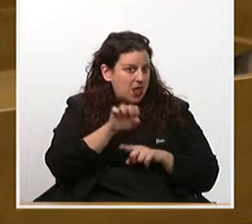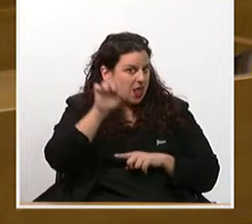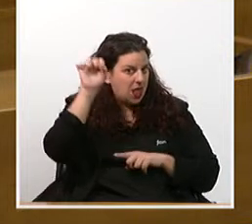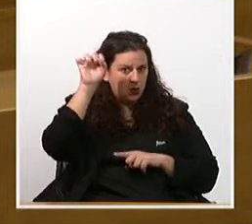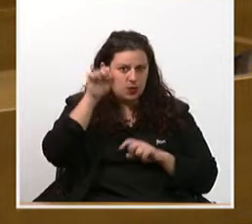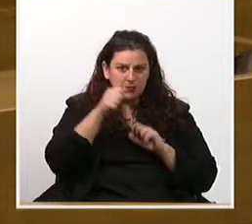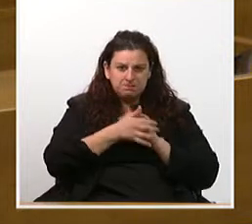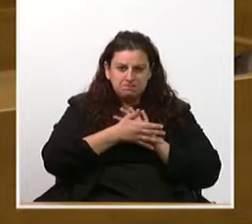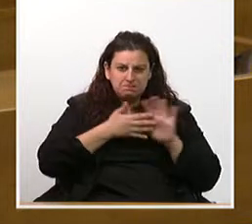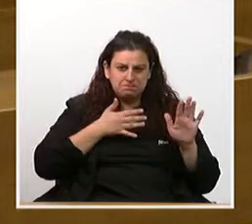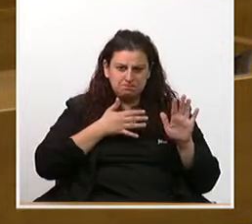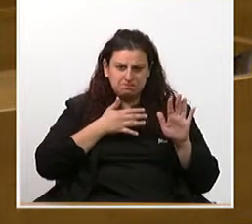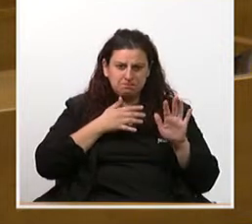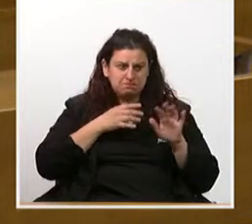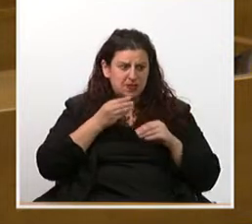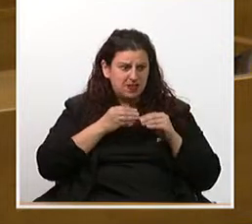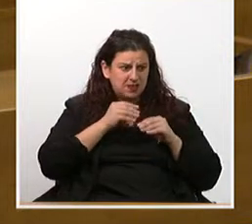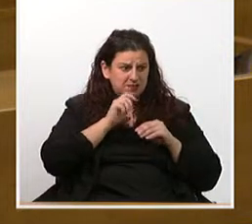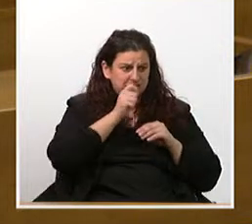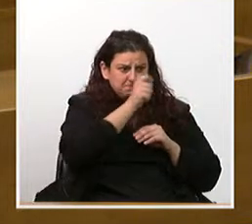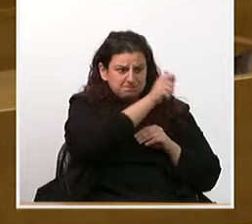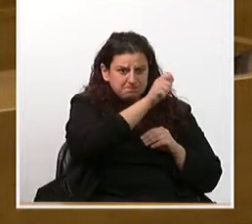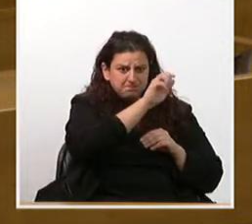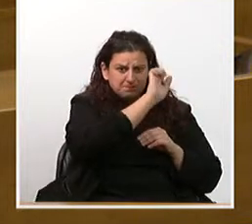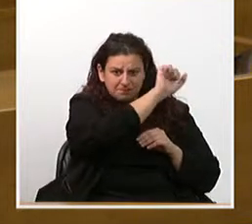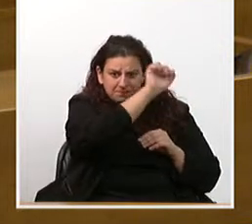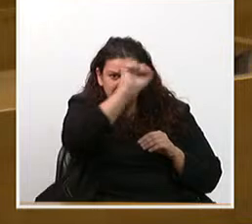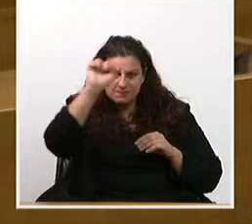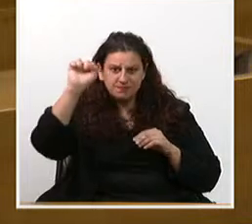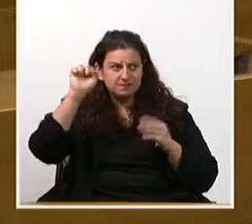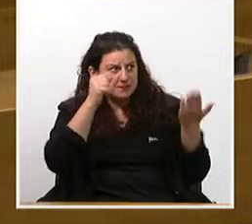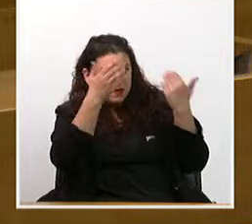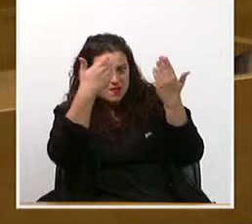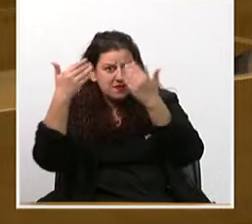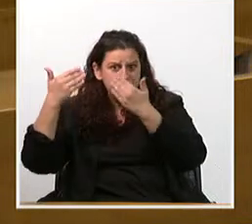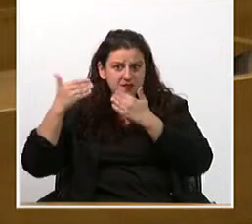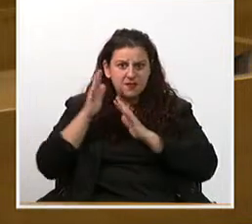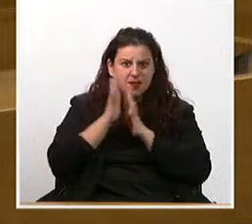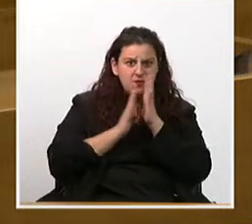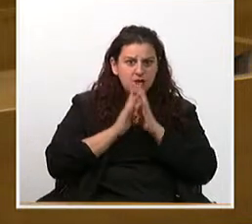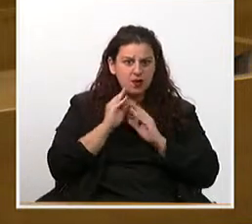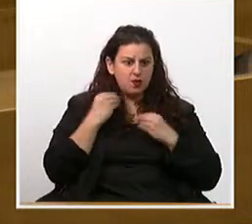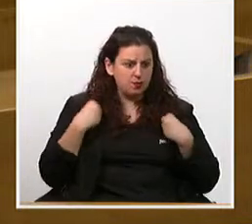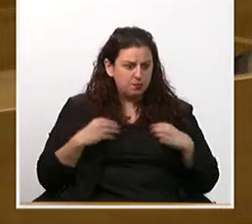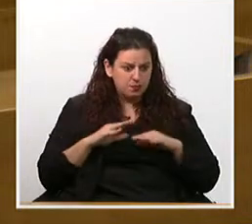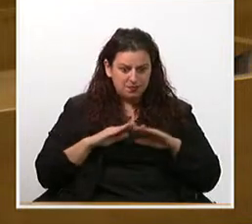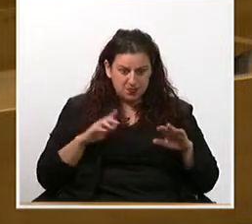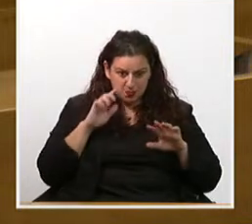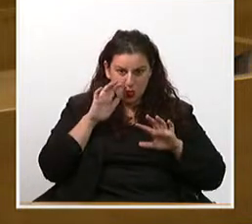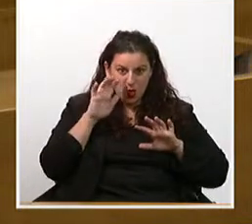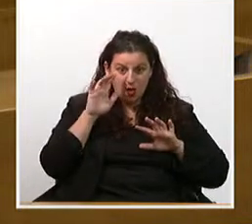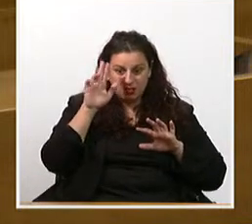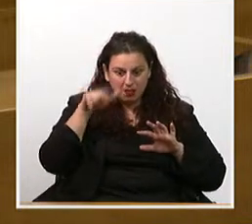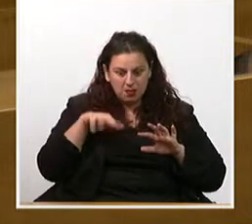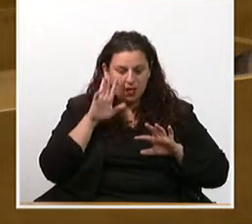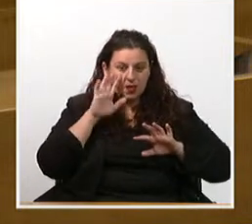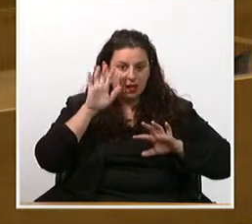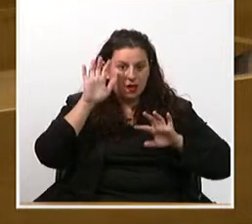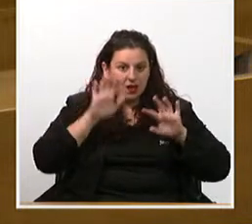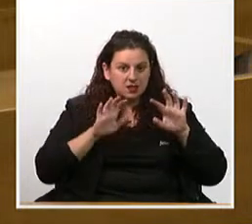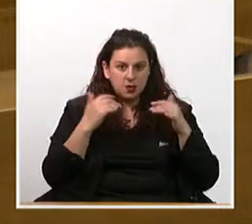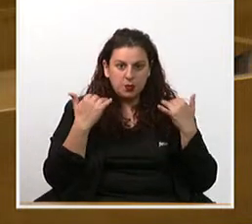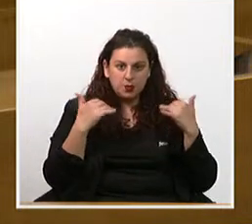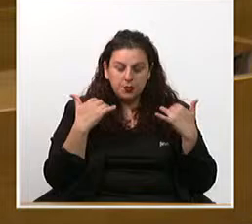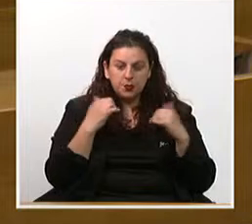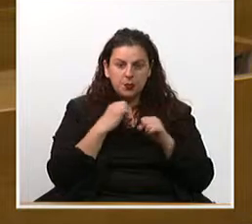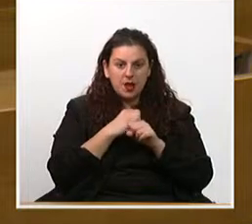eh reacción salvó tantas vidas así como la enorme y arriesgada labor realizada por todos los